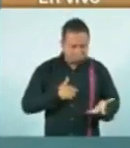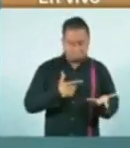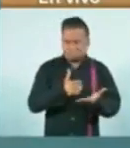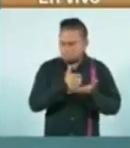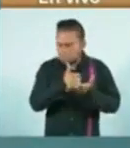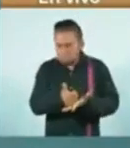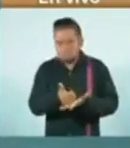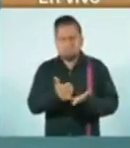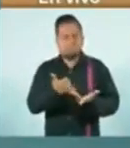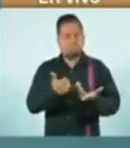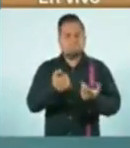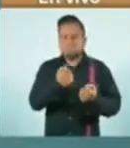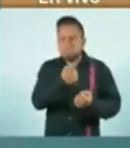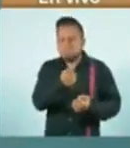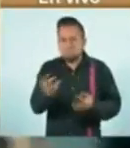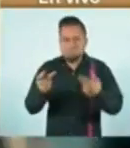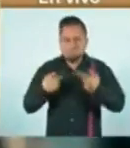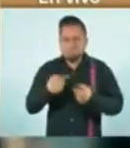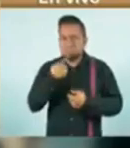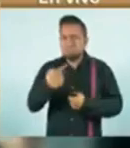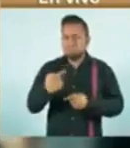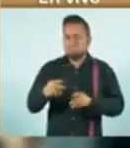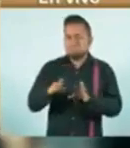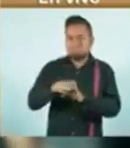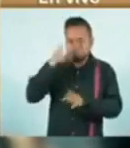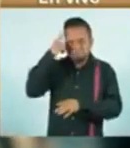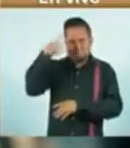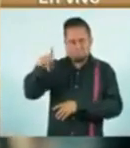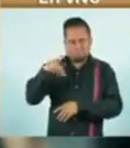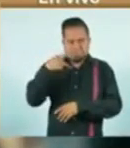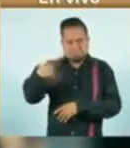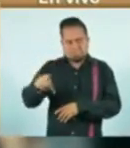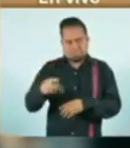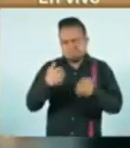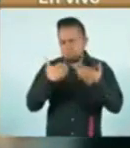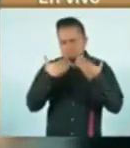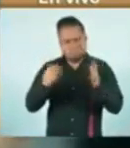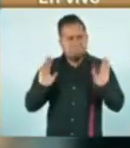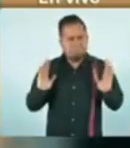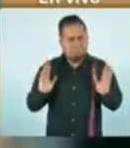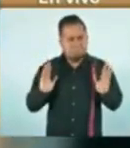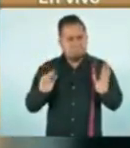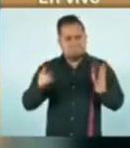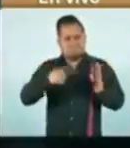mucha gente ya ha desarrollado el concepto de posesión. O sea, está bien, o sea, están haciendo